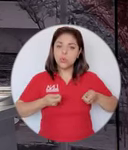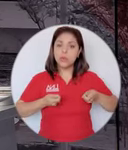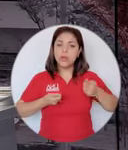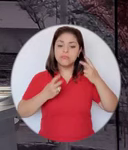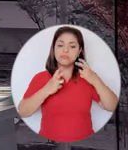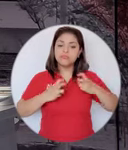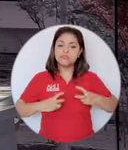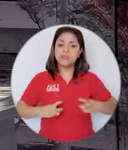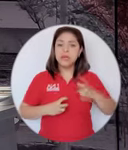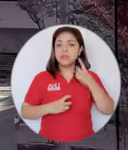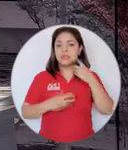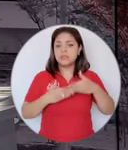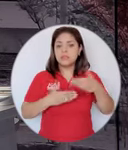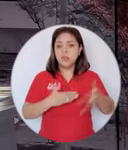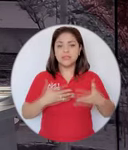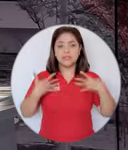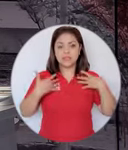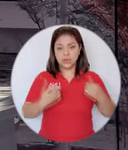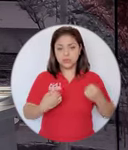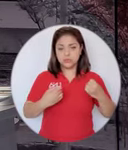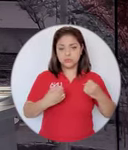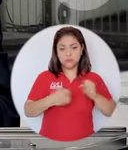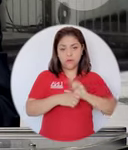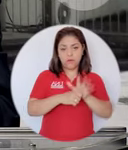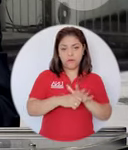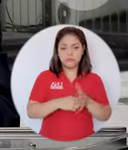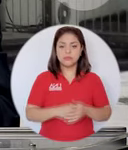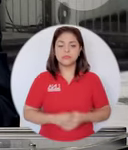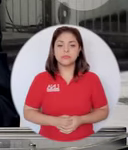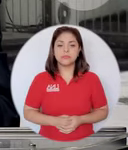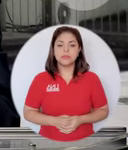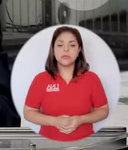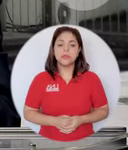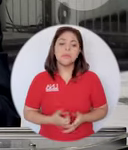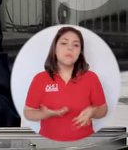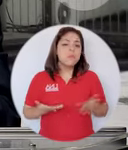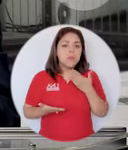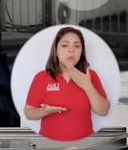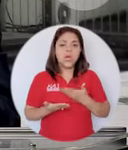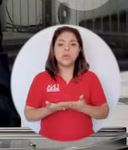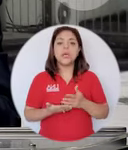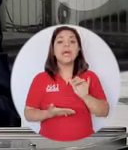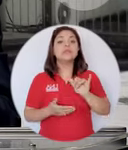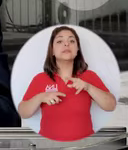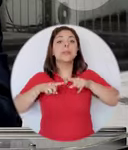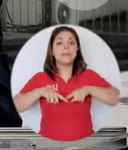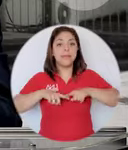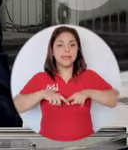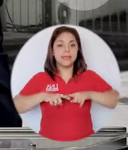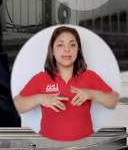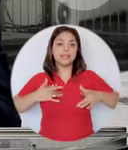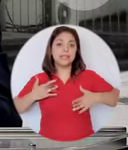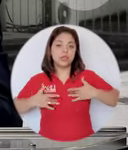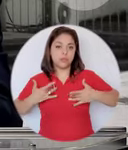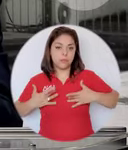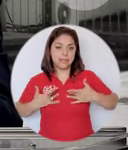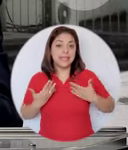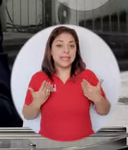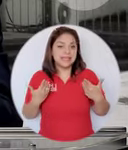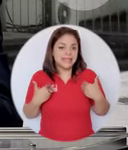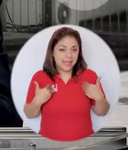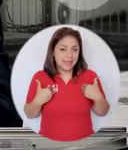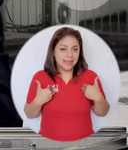la parte aguda del COVID? Pues eso realmente es muy basado en la sintomatología que se puede